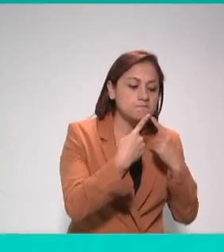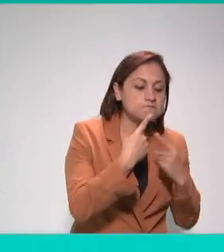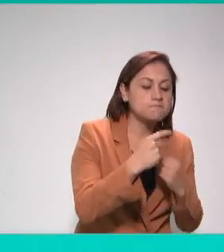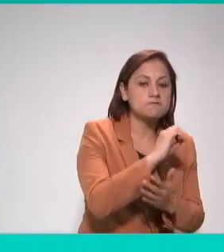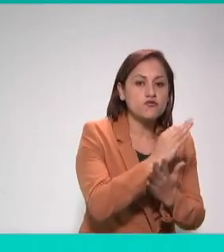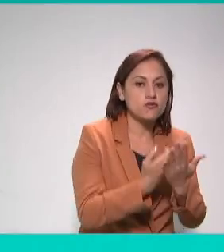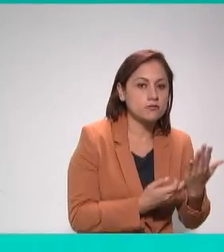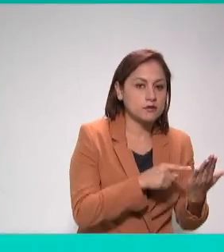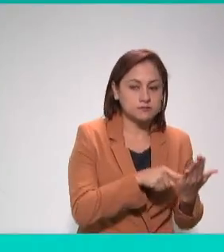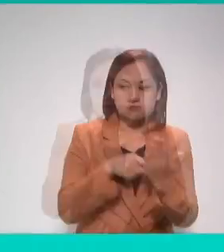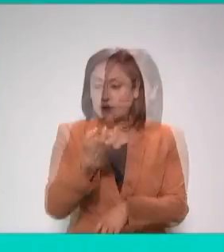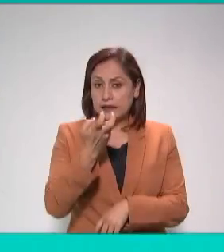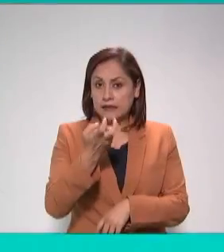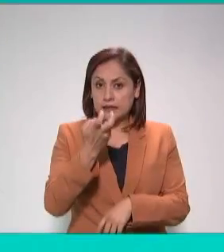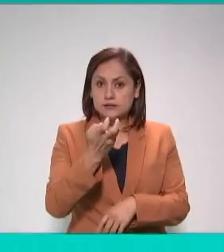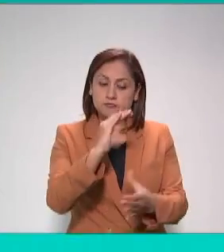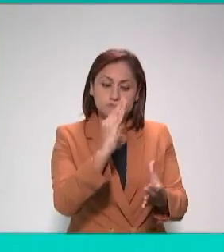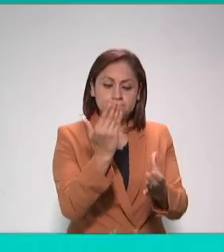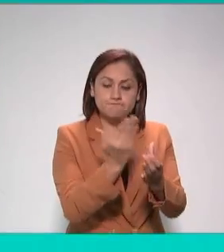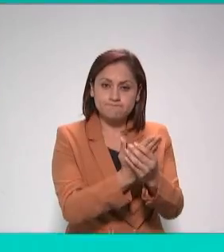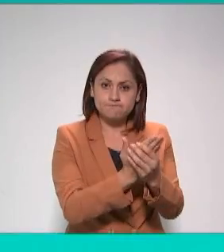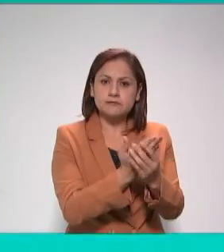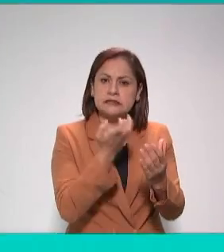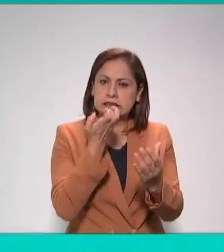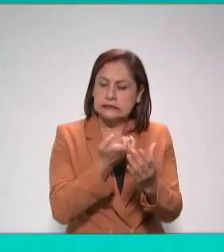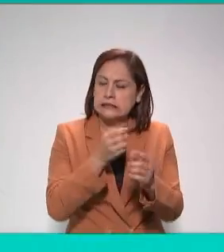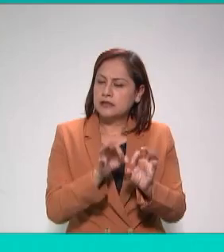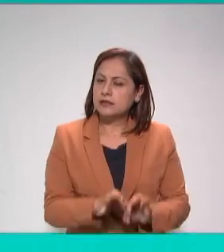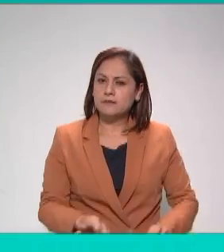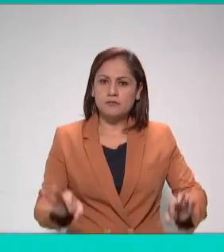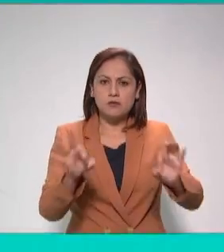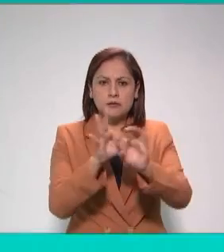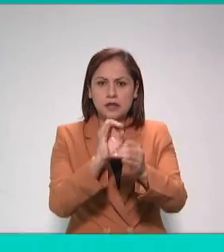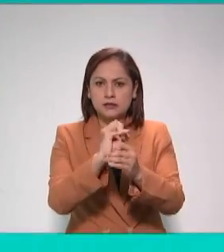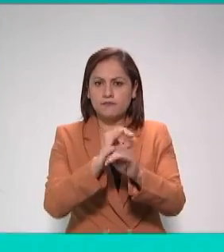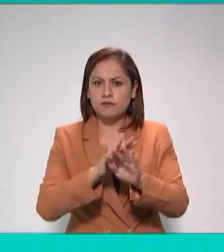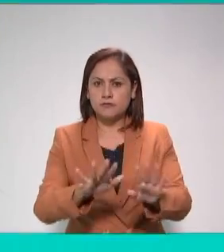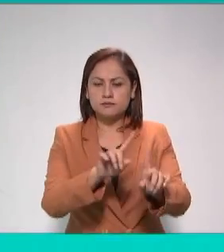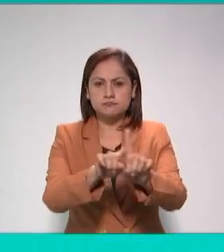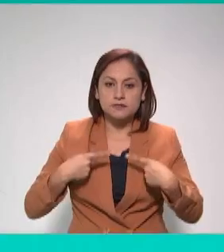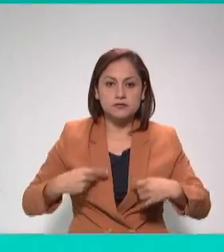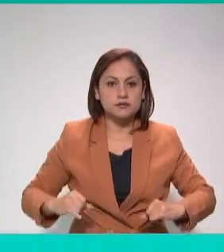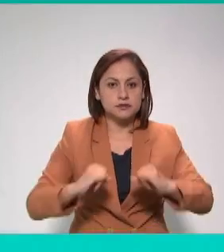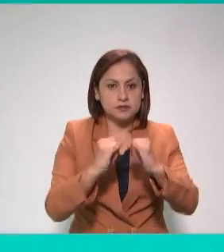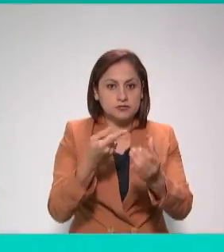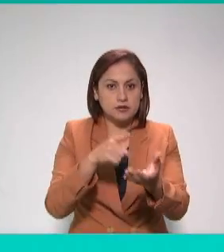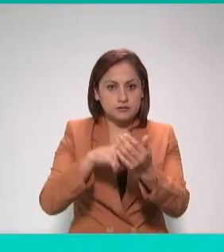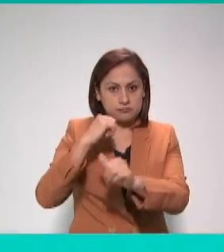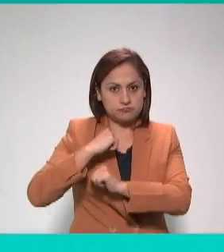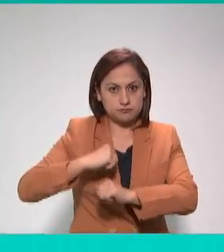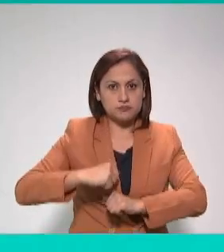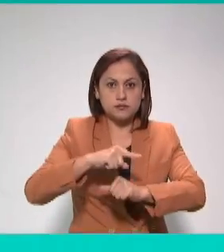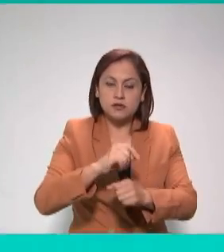en documentos históricos confidenciales son susceptibles de acceso una vez transcurrido un plazo de 30 años contados a partir de la fecha de creación de tales